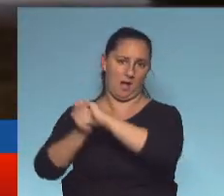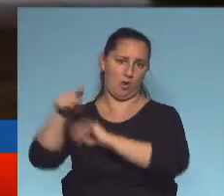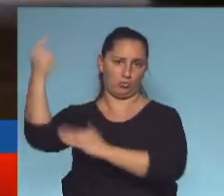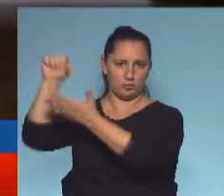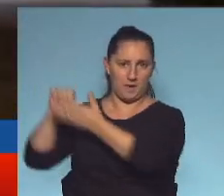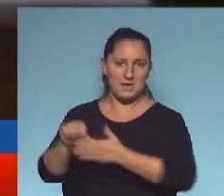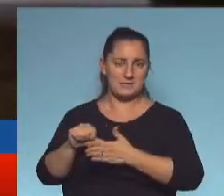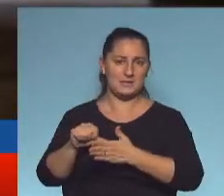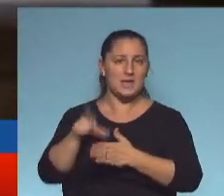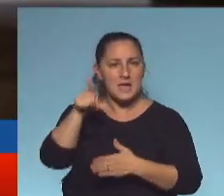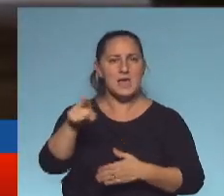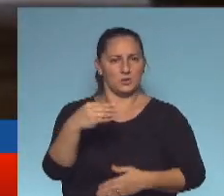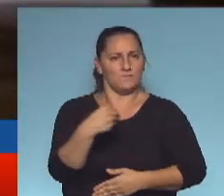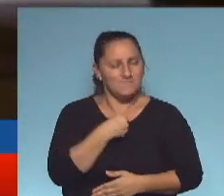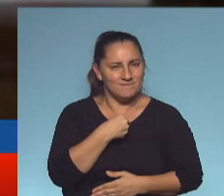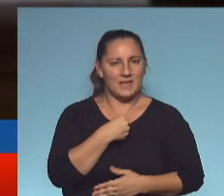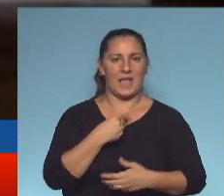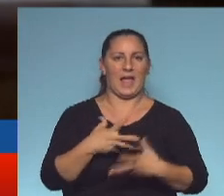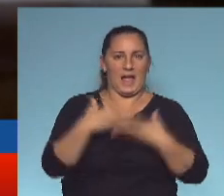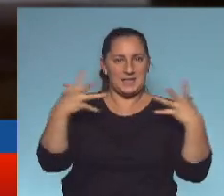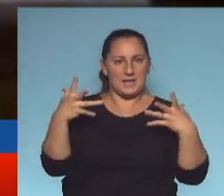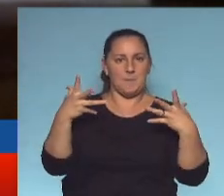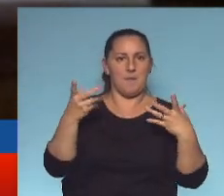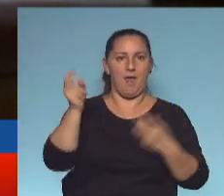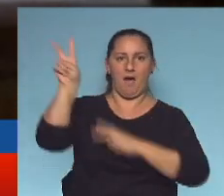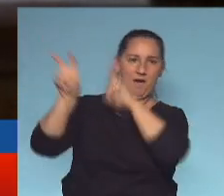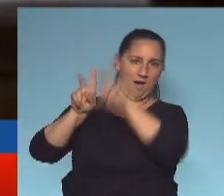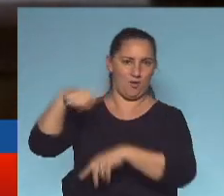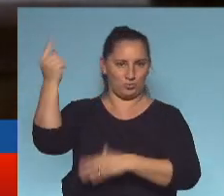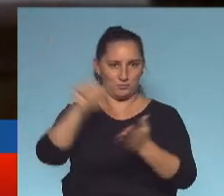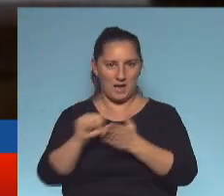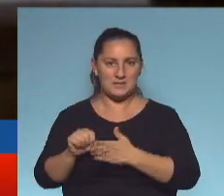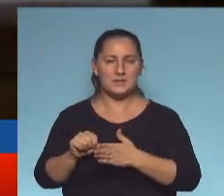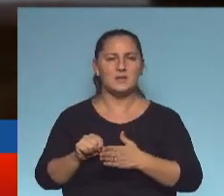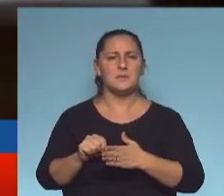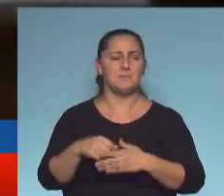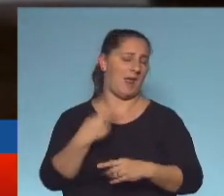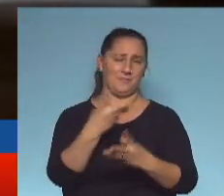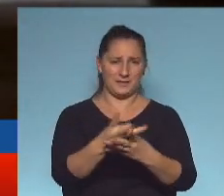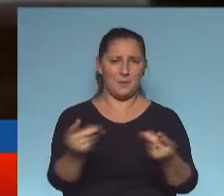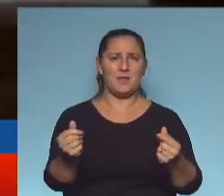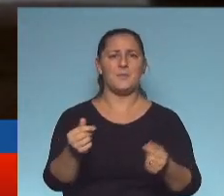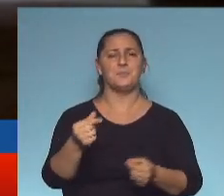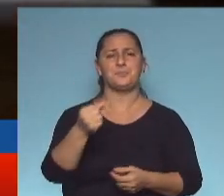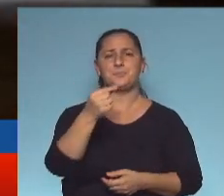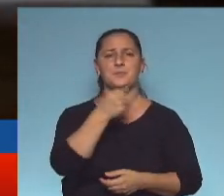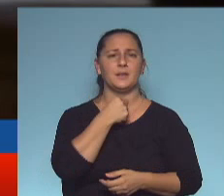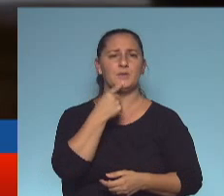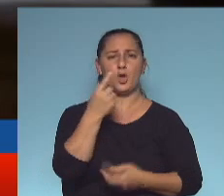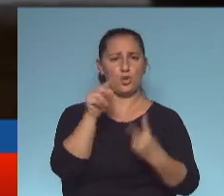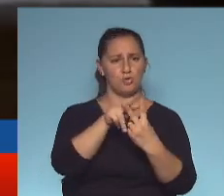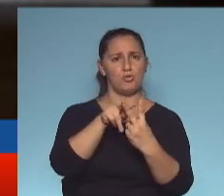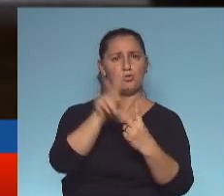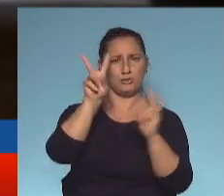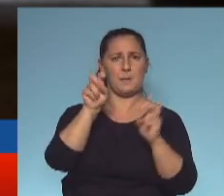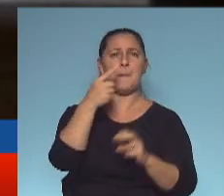la vocación, crecer más para crear divisas. Por ende, para concluir, quiero señalar en los dos temas que nos